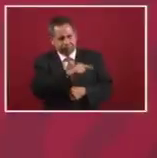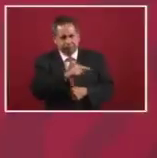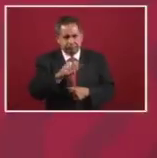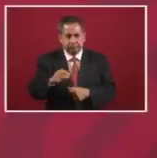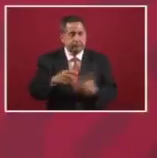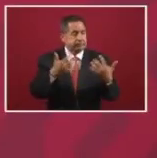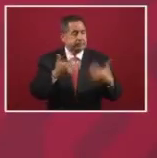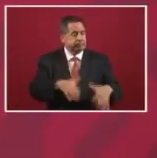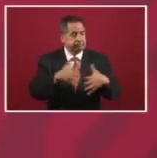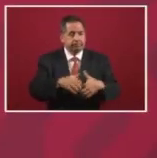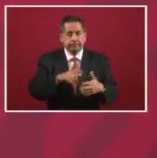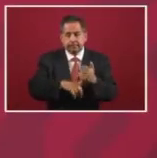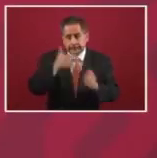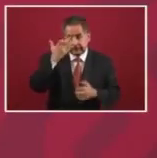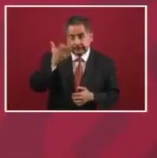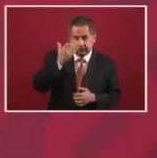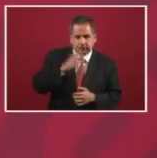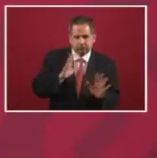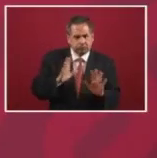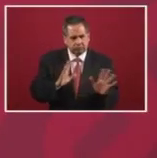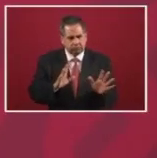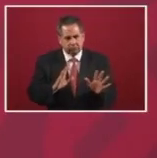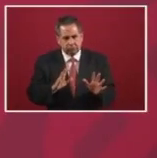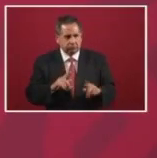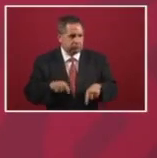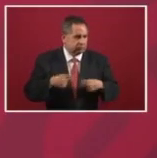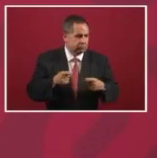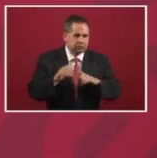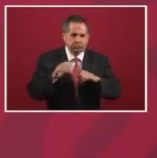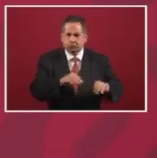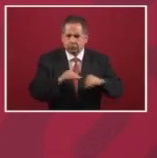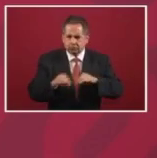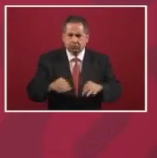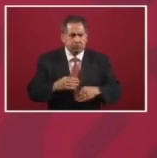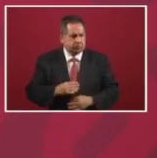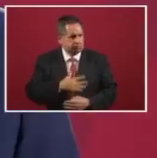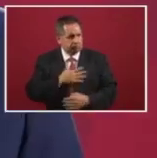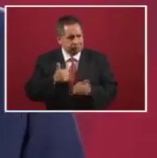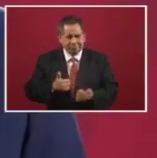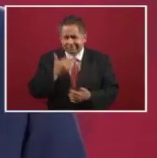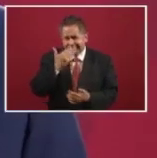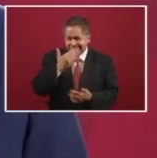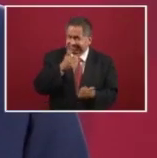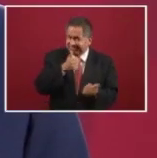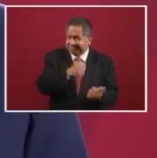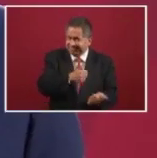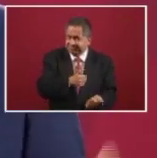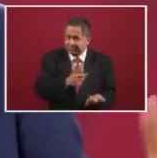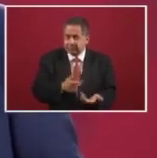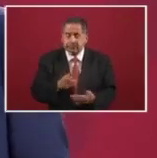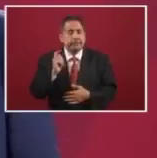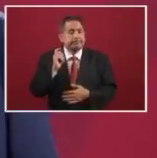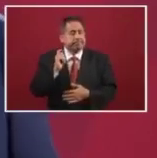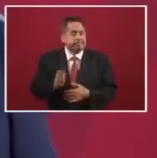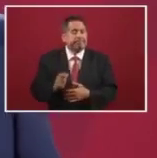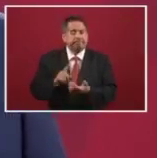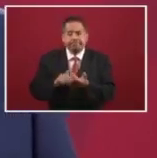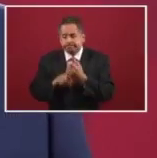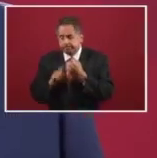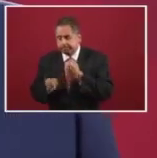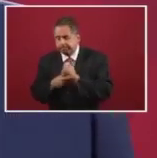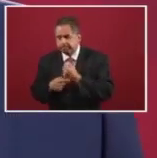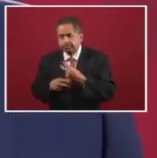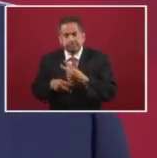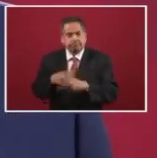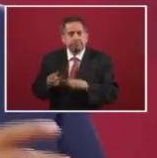los productores, porque se generan empleos, porque es bienestar también, es